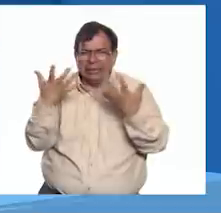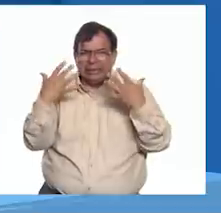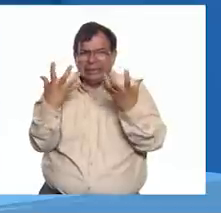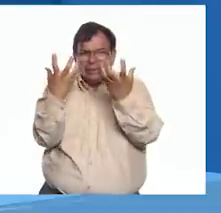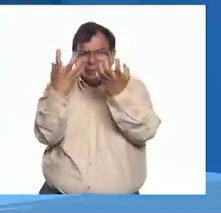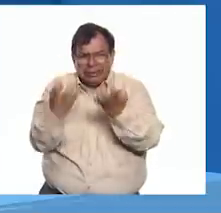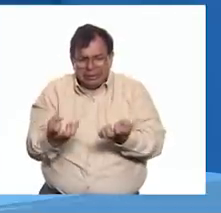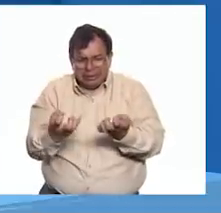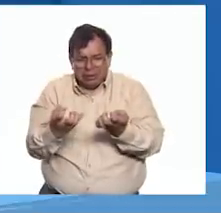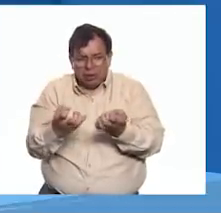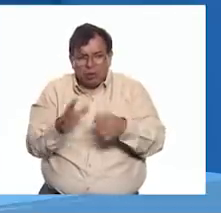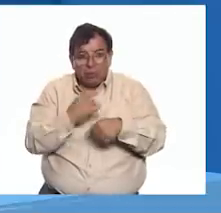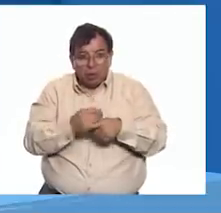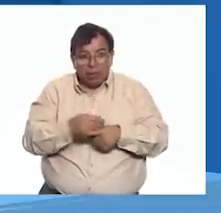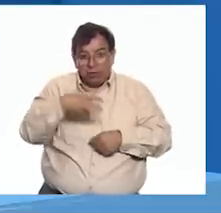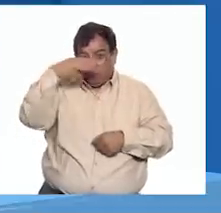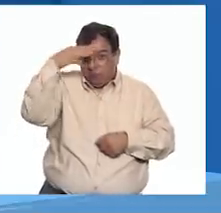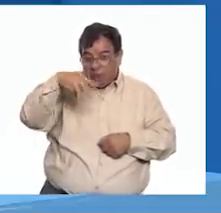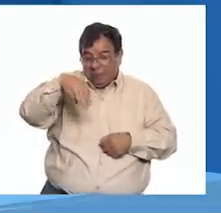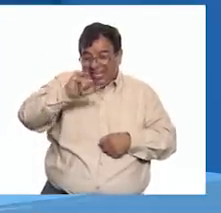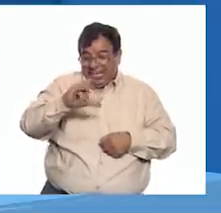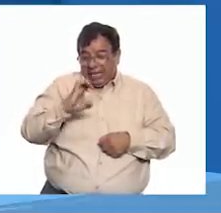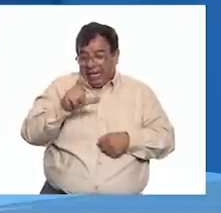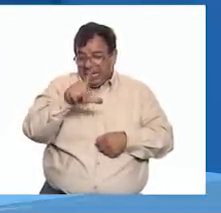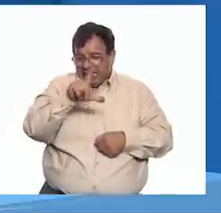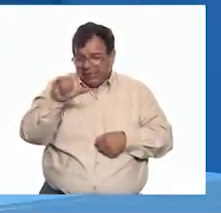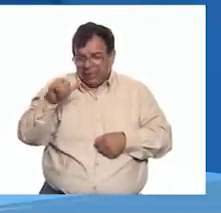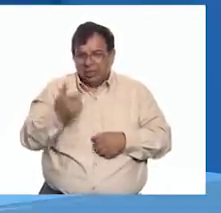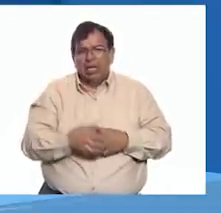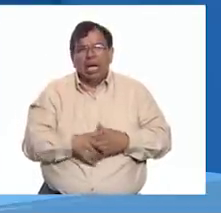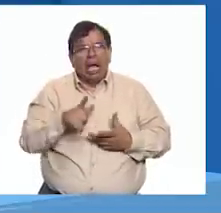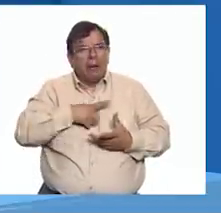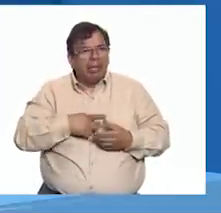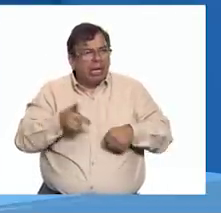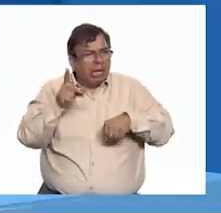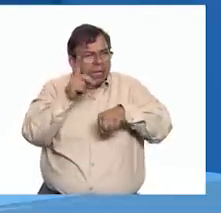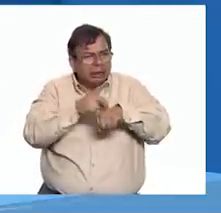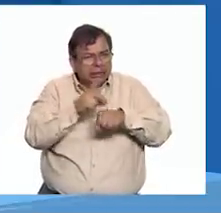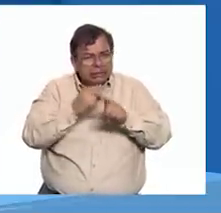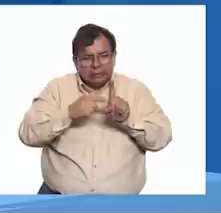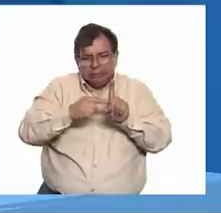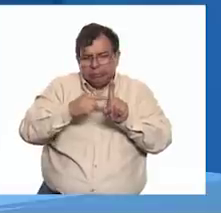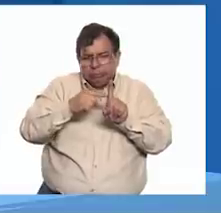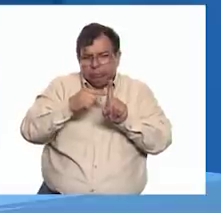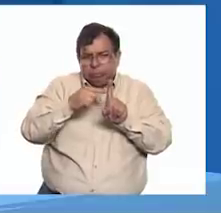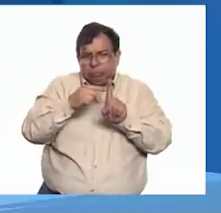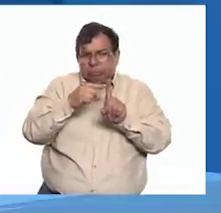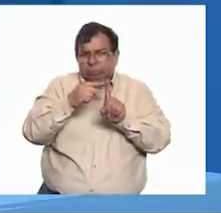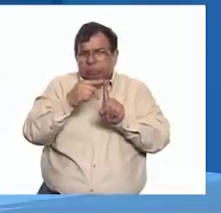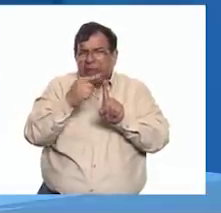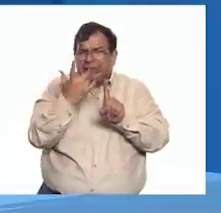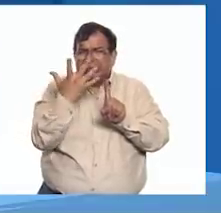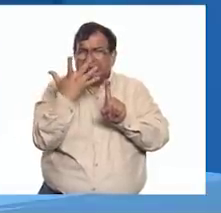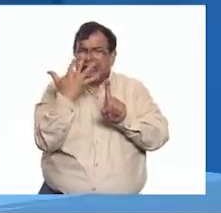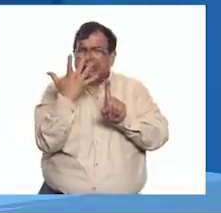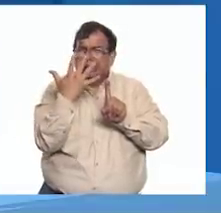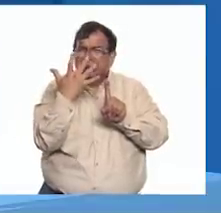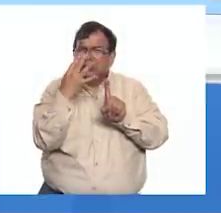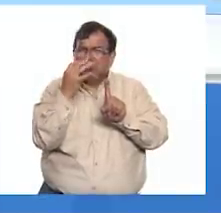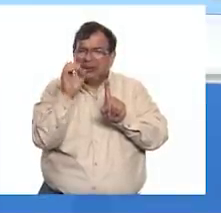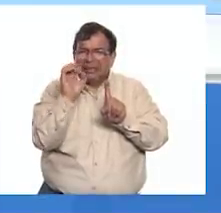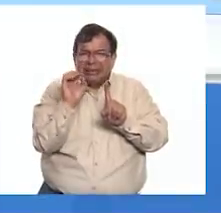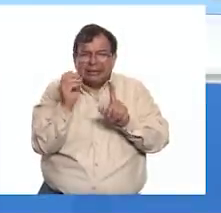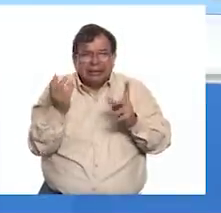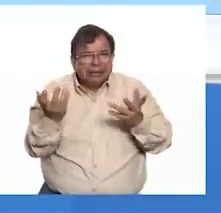ejemplo, en Mexicali hay días en el año en que se alcanzan los 50 grados centígrados,